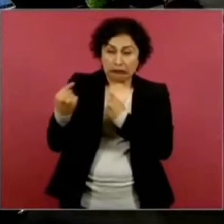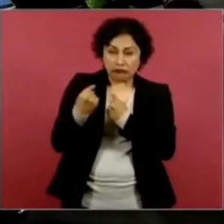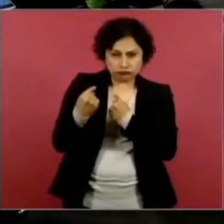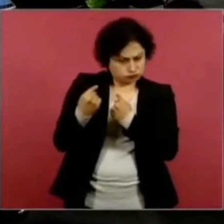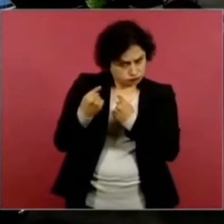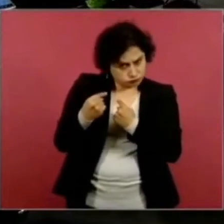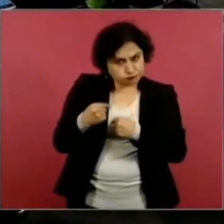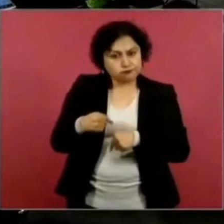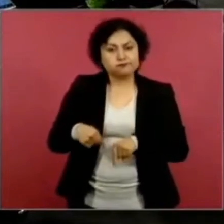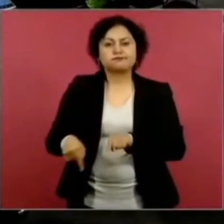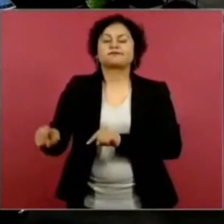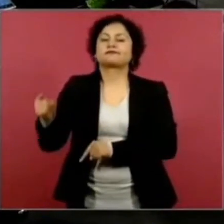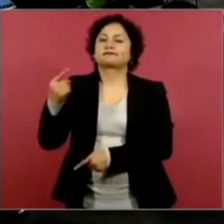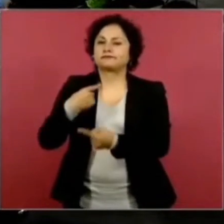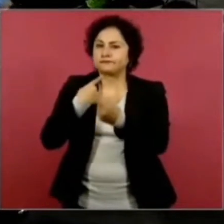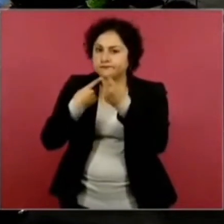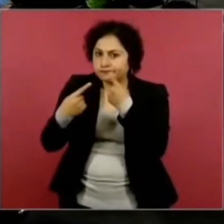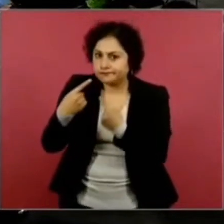Miren,